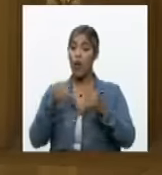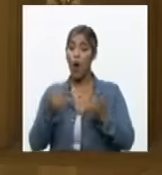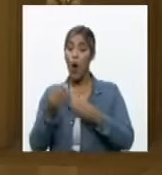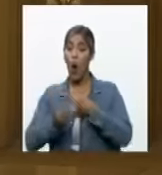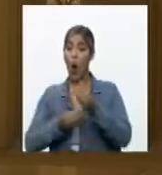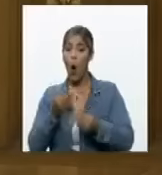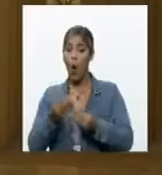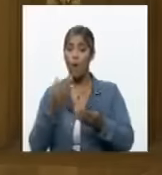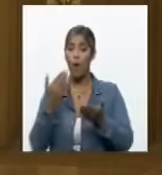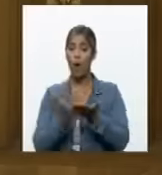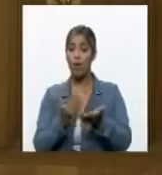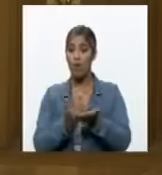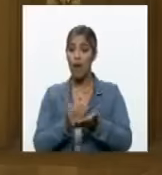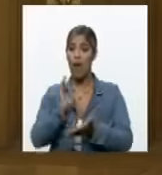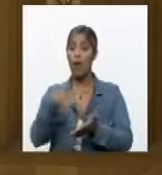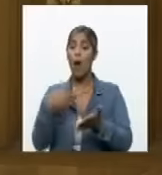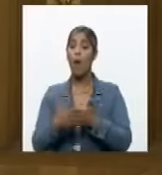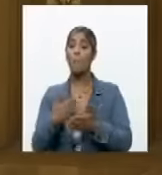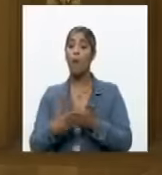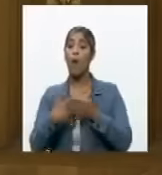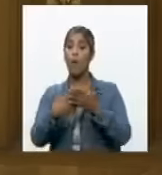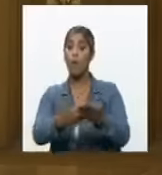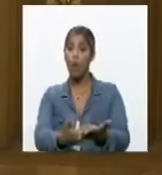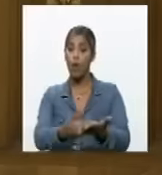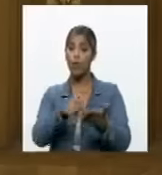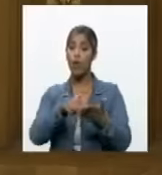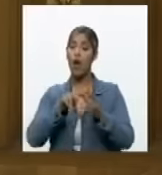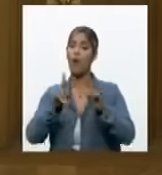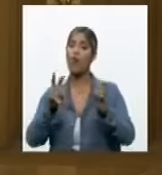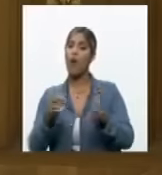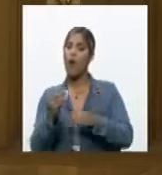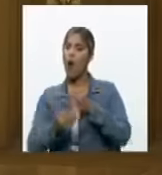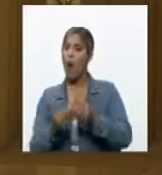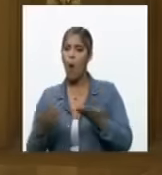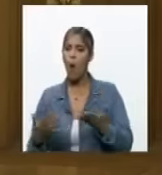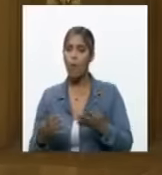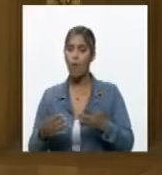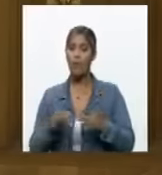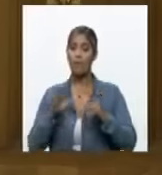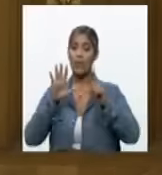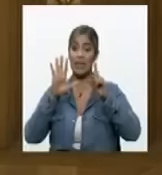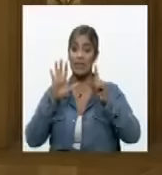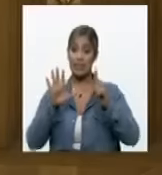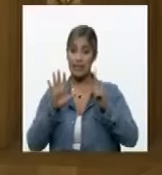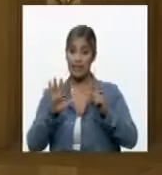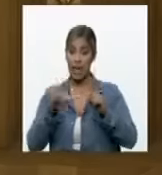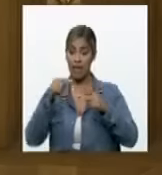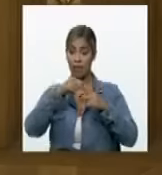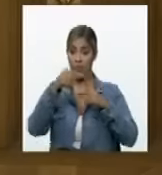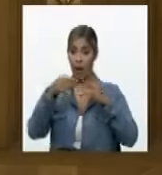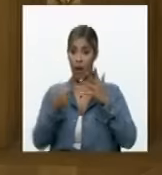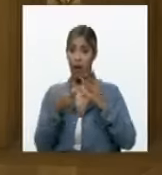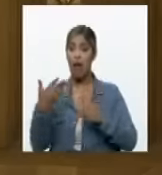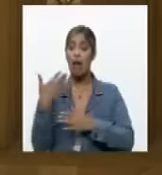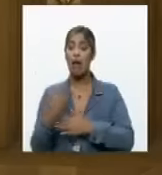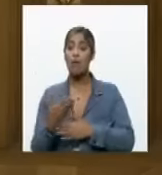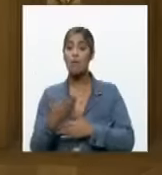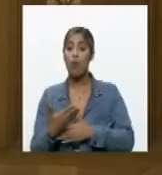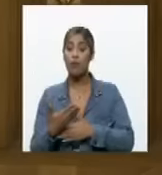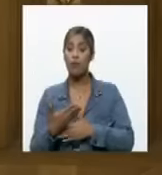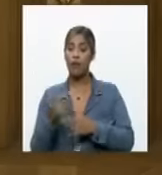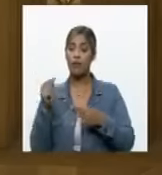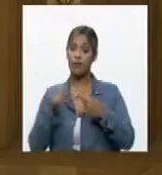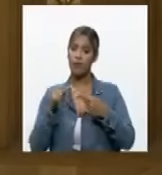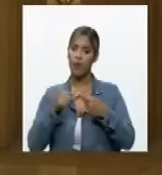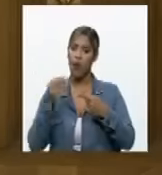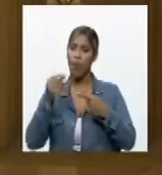y propuestas para su reforma. Imagínense ustedes, con 6 puntos relevantes: la desvalorización de